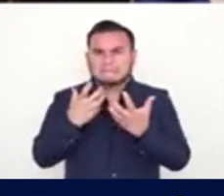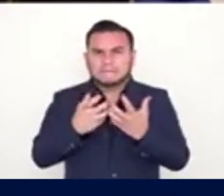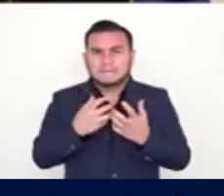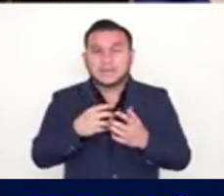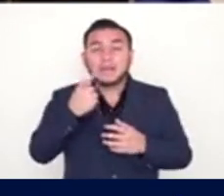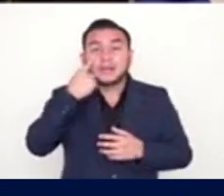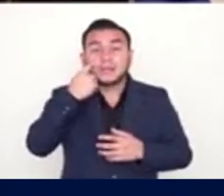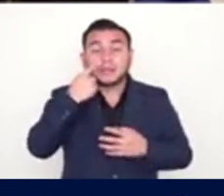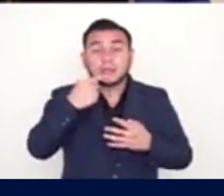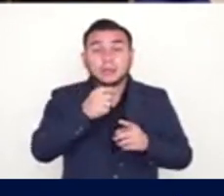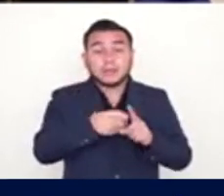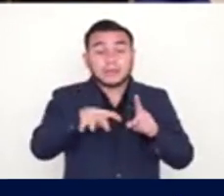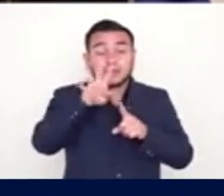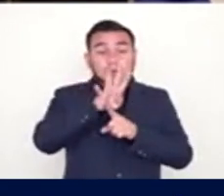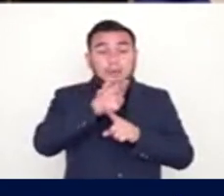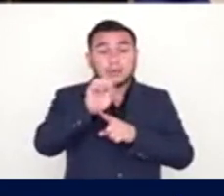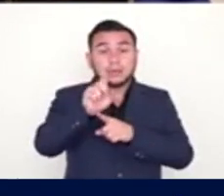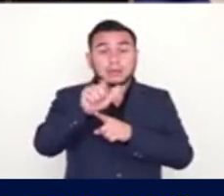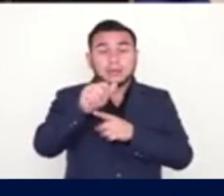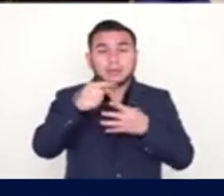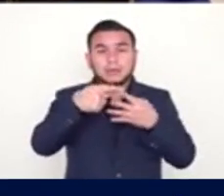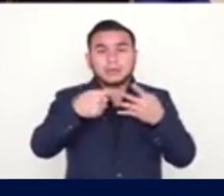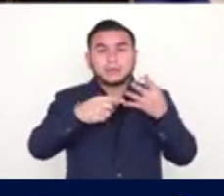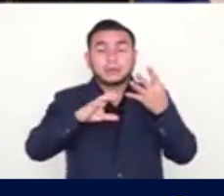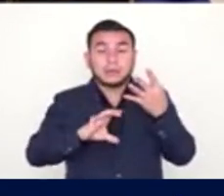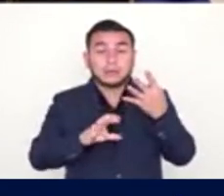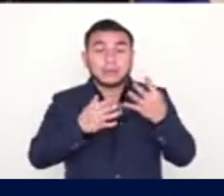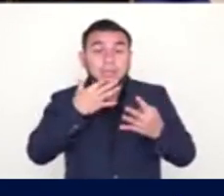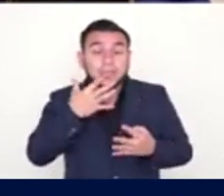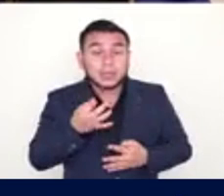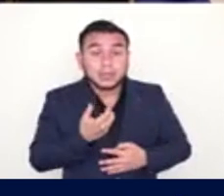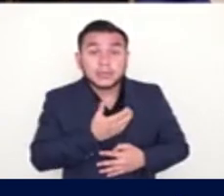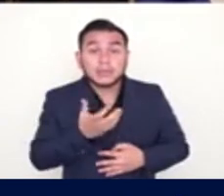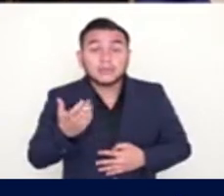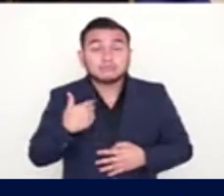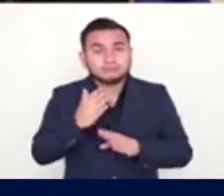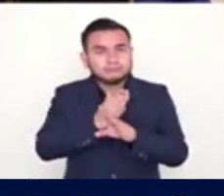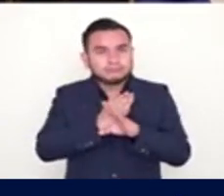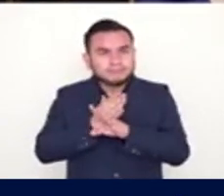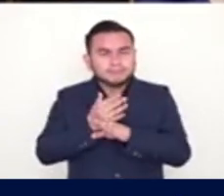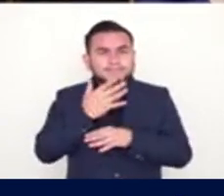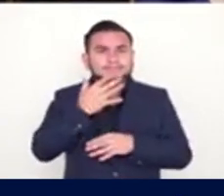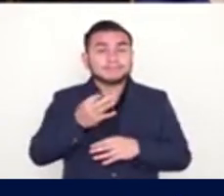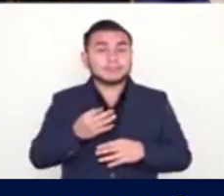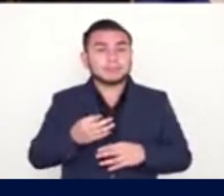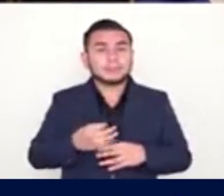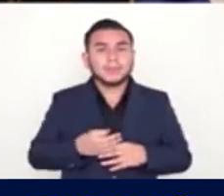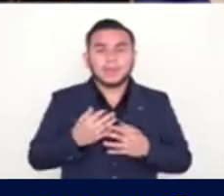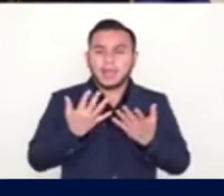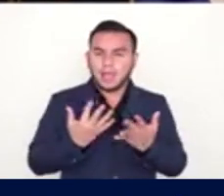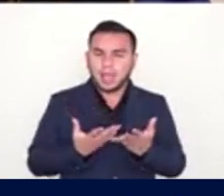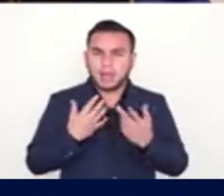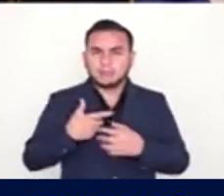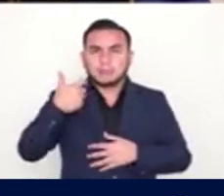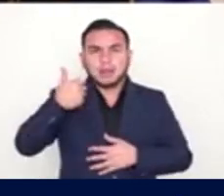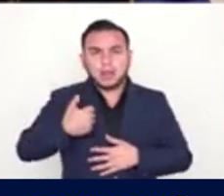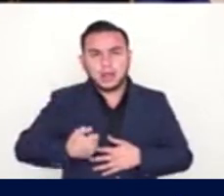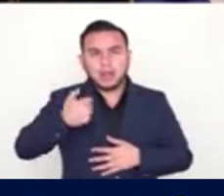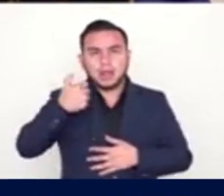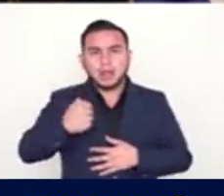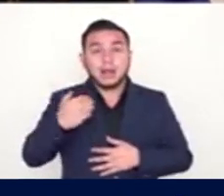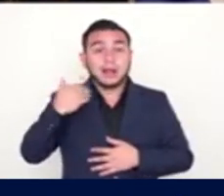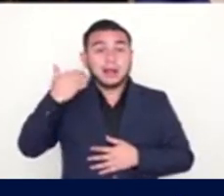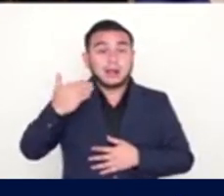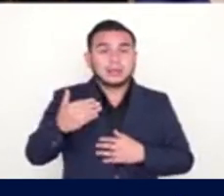en la Sala de lo Constitucional, que resuelven 6 horas cuando le conviene a los que tú defendes, pero se tarda meses enteros o años, como